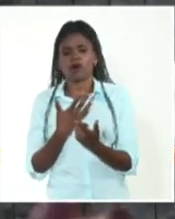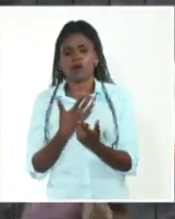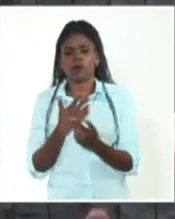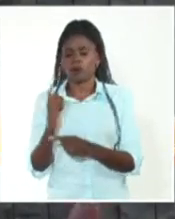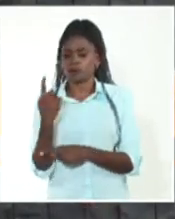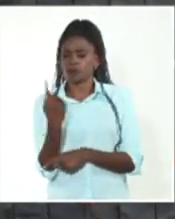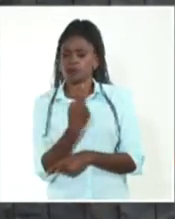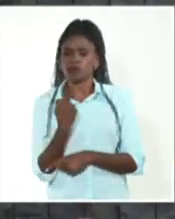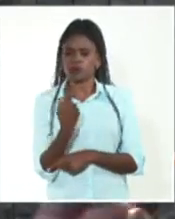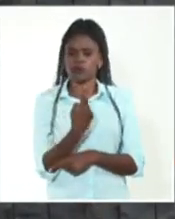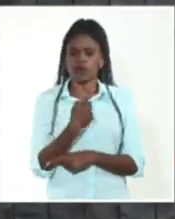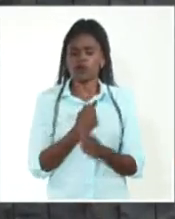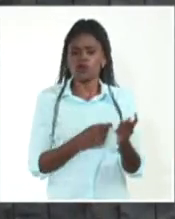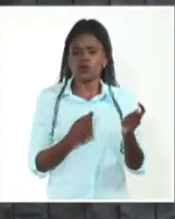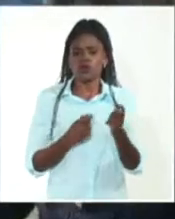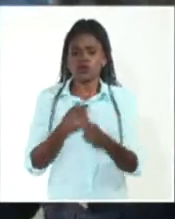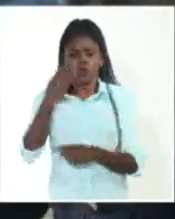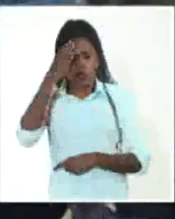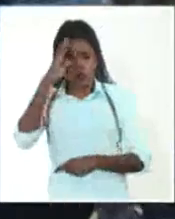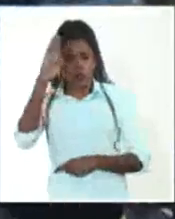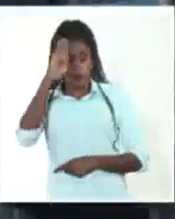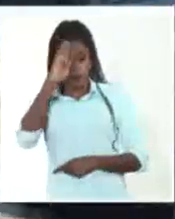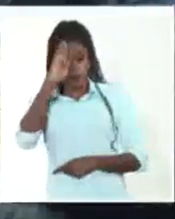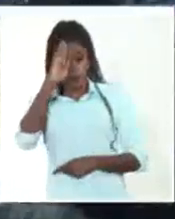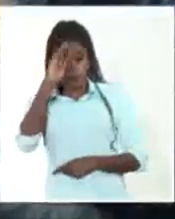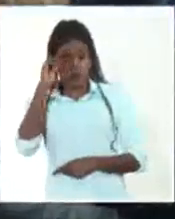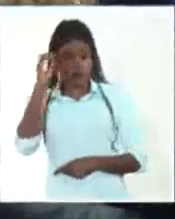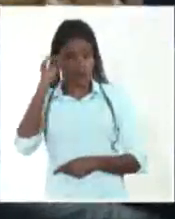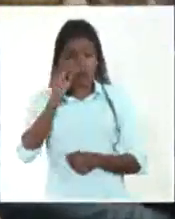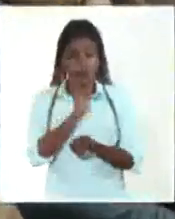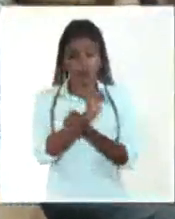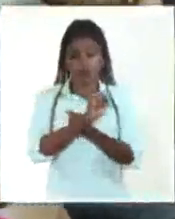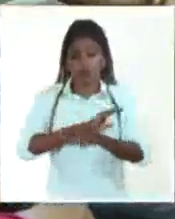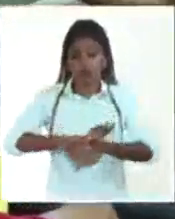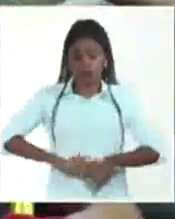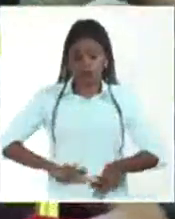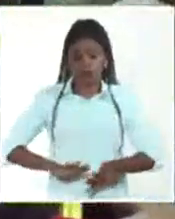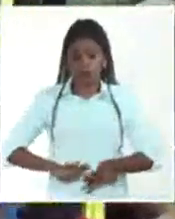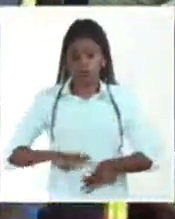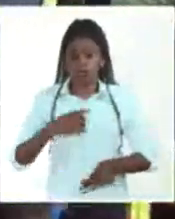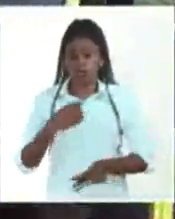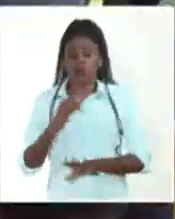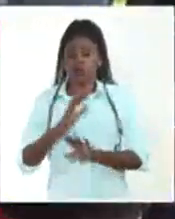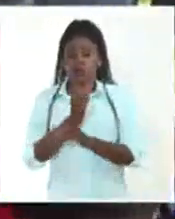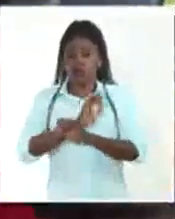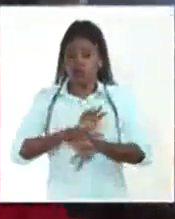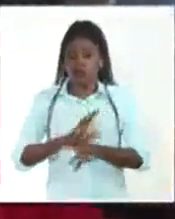nosotros, estamos luchando por Cuba, porque no seremos libres hasta que todos seamos libres.